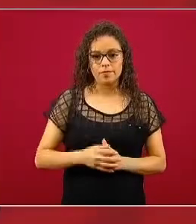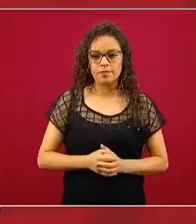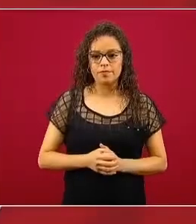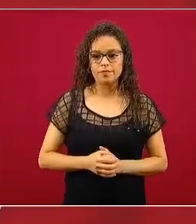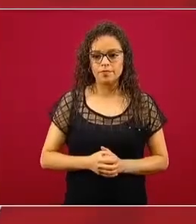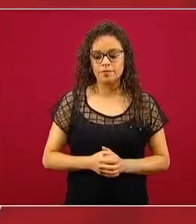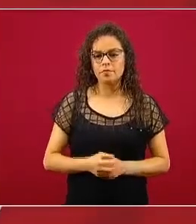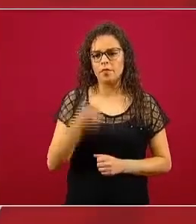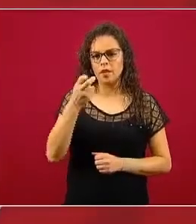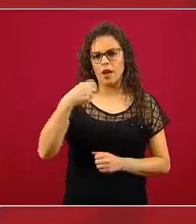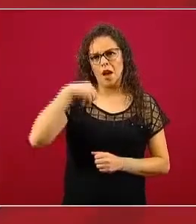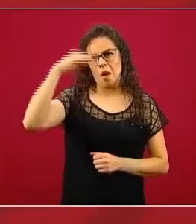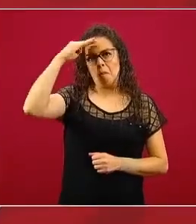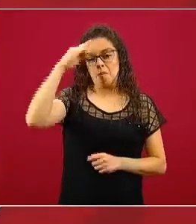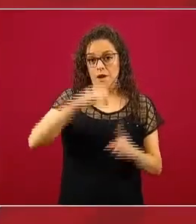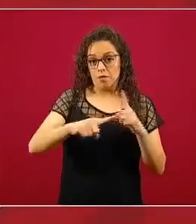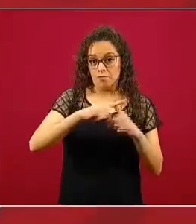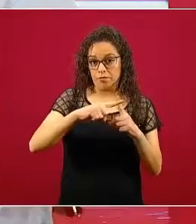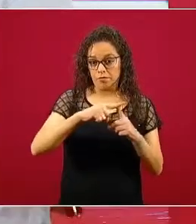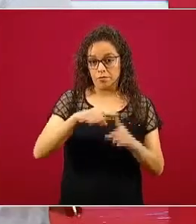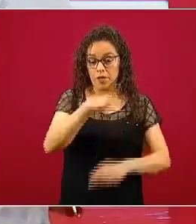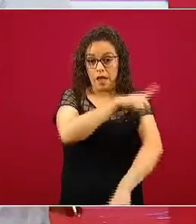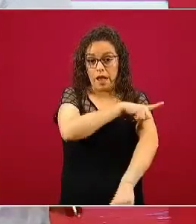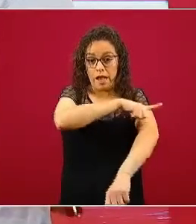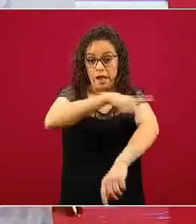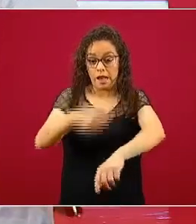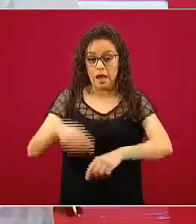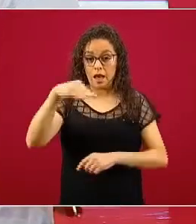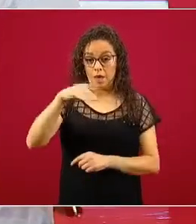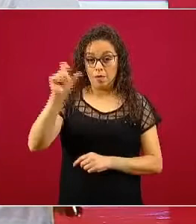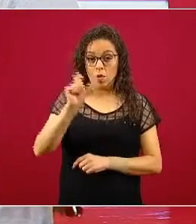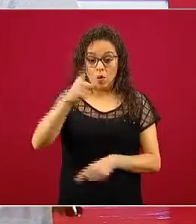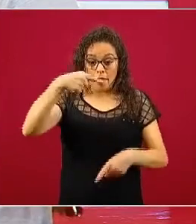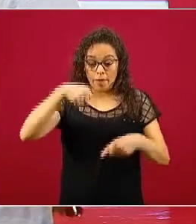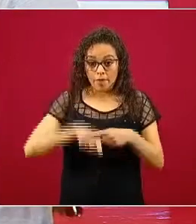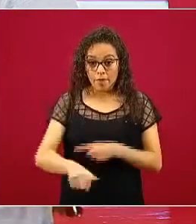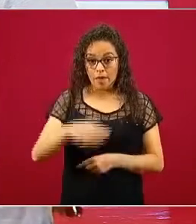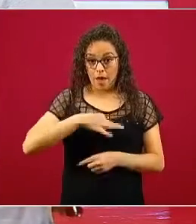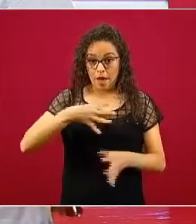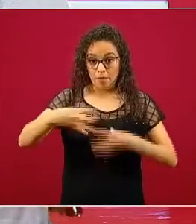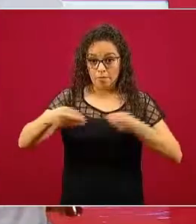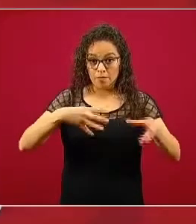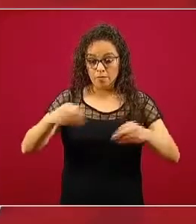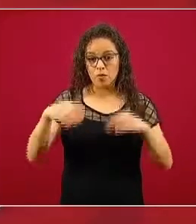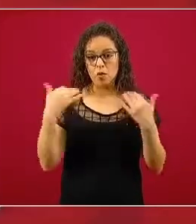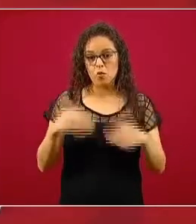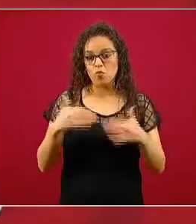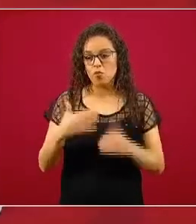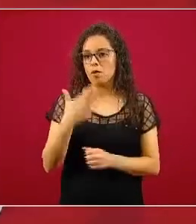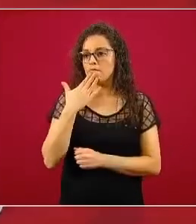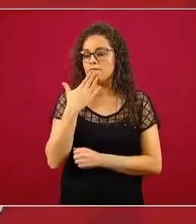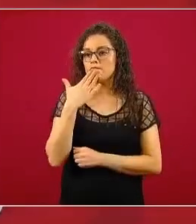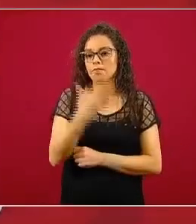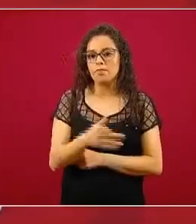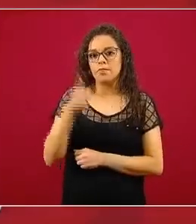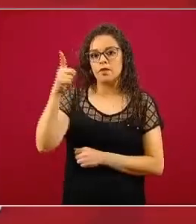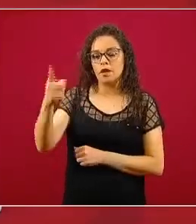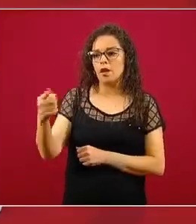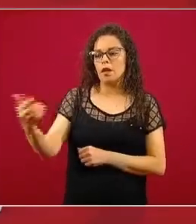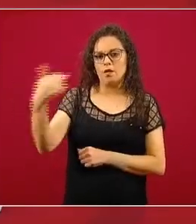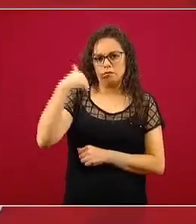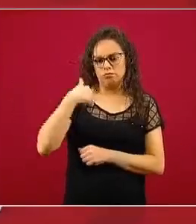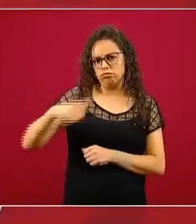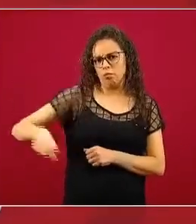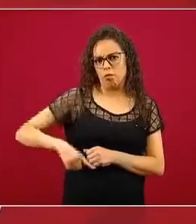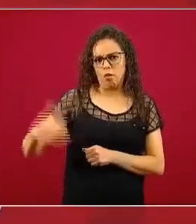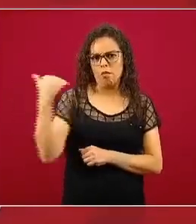como positivo que la Liga MX desde el inicio de la epidemia tuvo un papel muy proactivo de acercamiento hacia el gobierno.